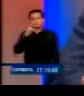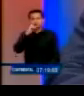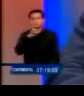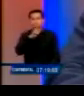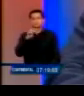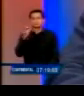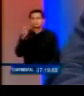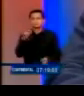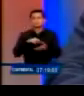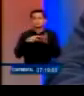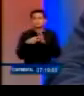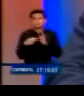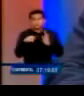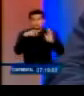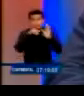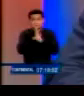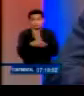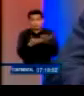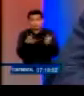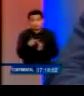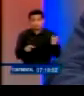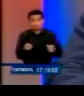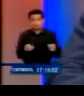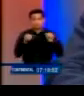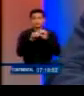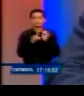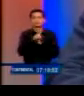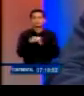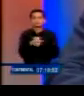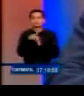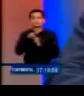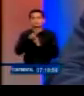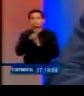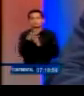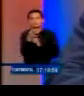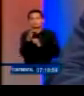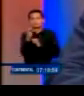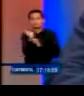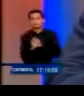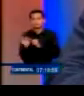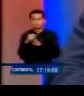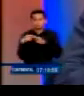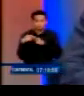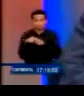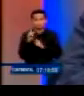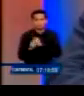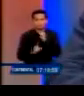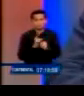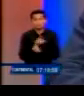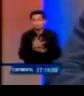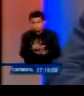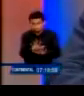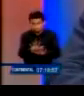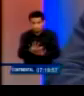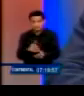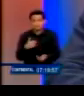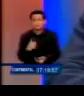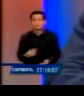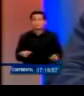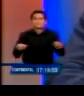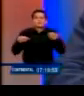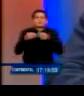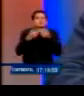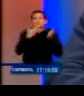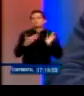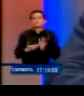Hemos tenido, en lo que se refiere a obligaciones con el público, un crecimiento del 1.19% en el último año. Pero si uno analiza el crecimiento que ha